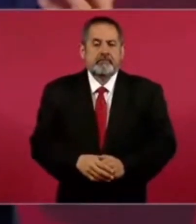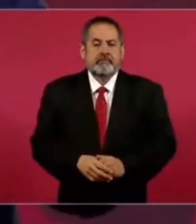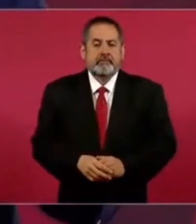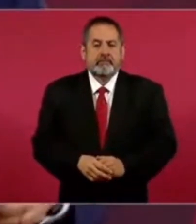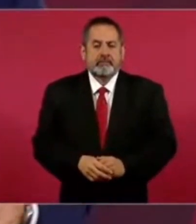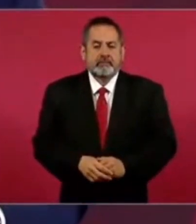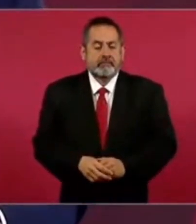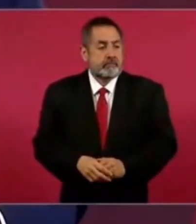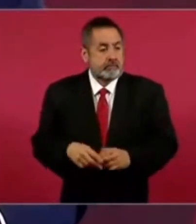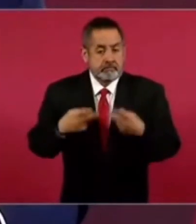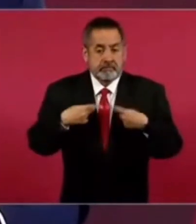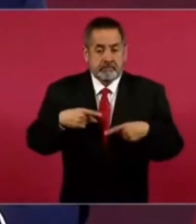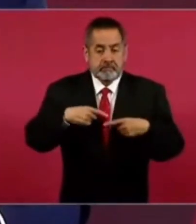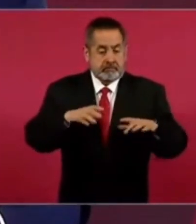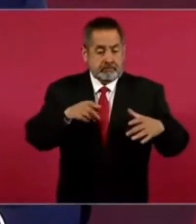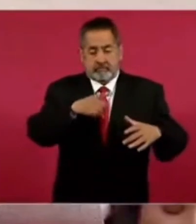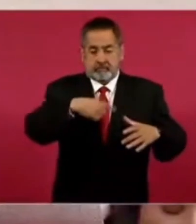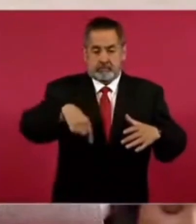Son gentes